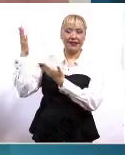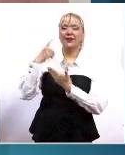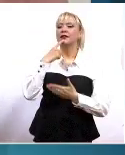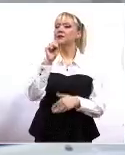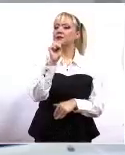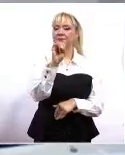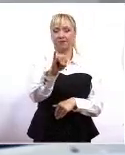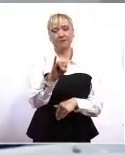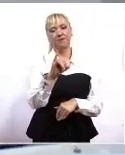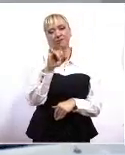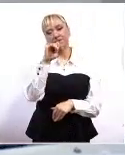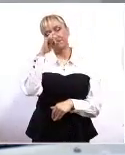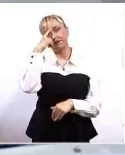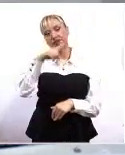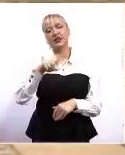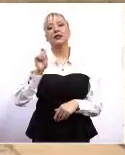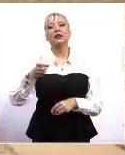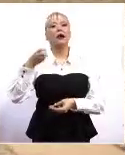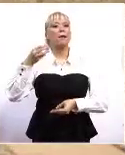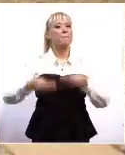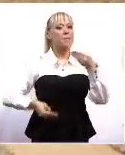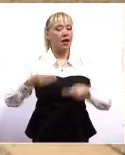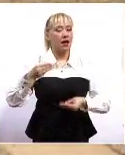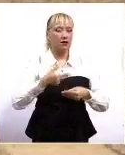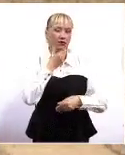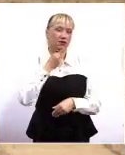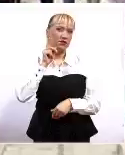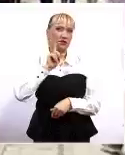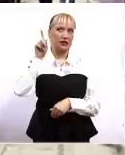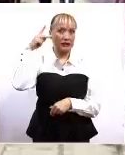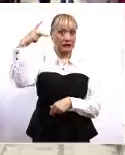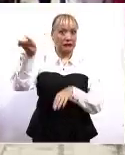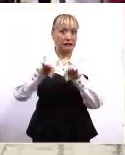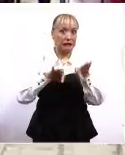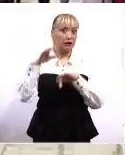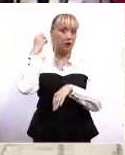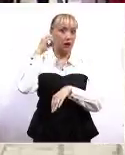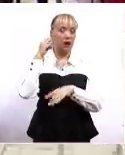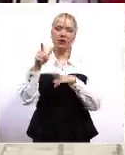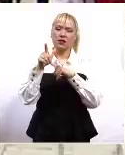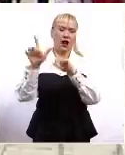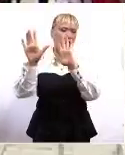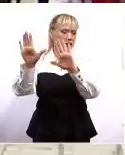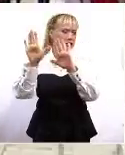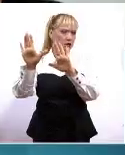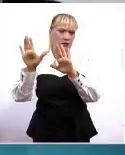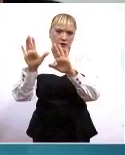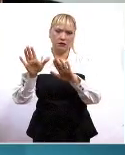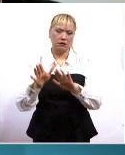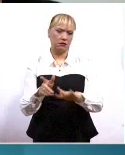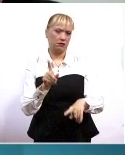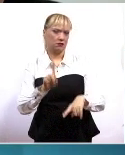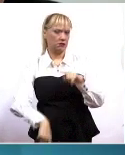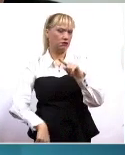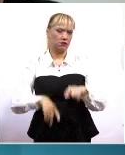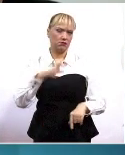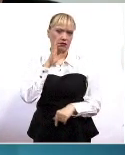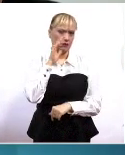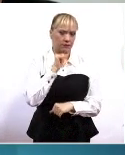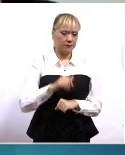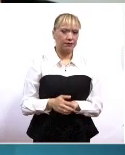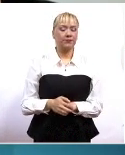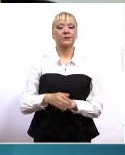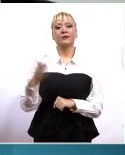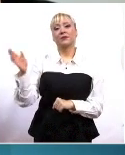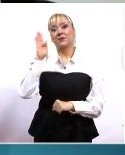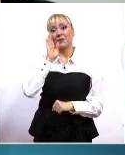del decreto para que las magistradas y magistrados de dicho tribunal sigan en el encargo que les fue conferido. La ministra presidenta